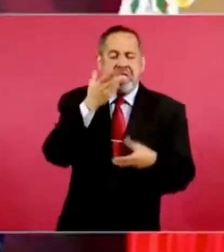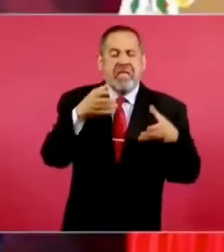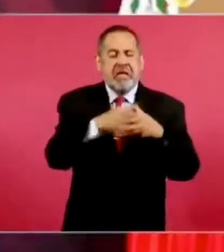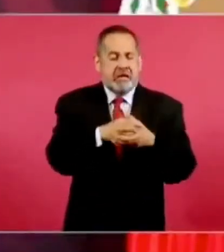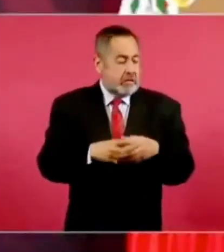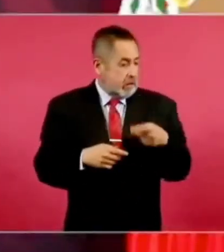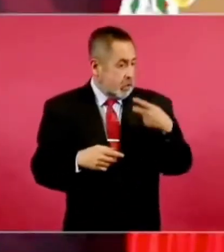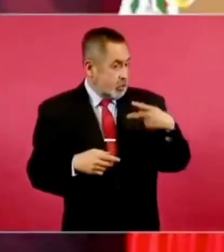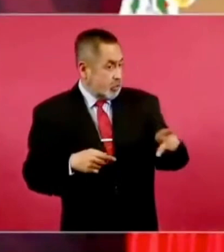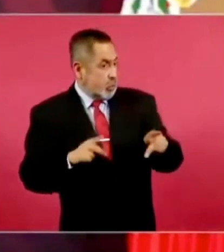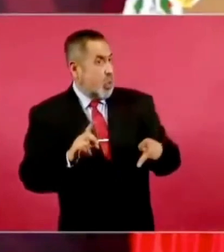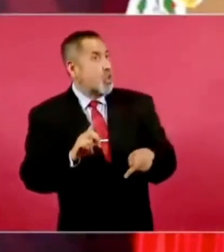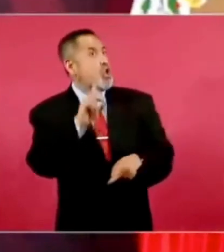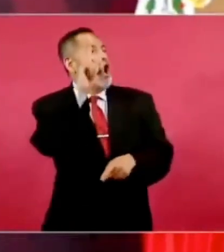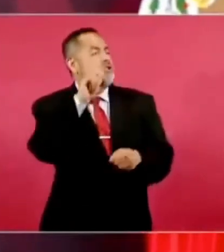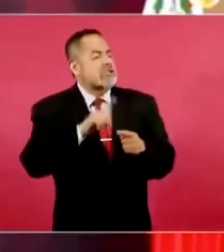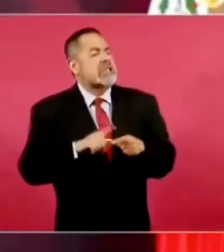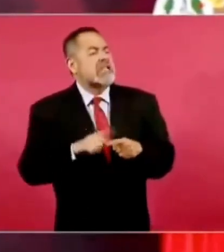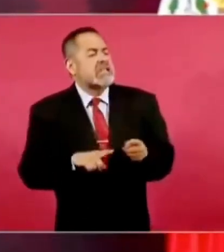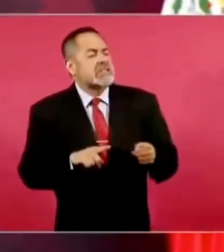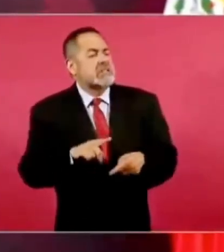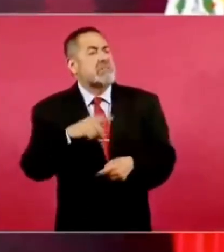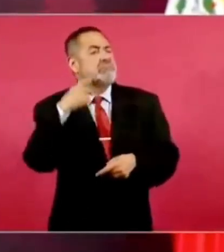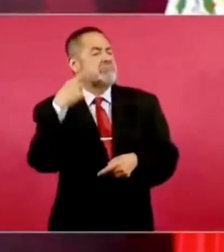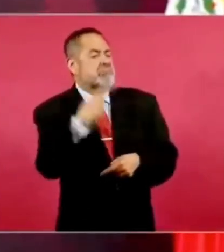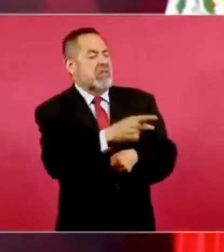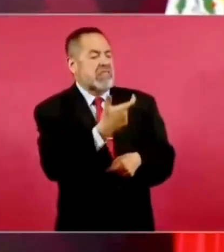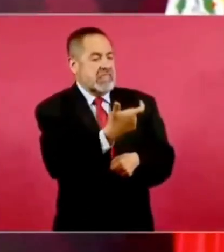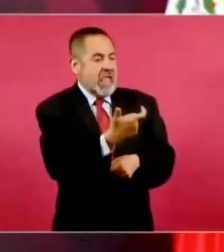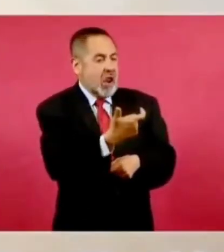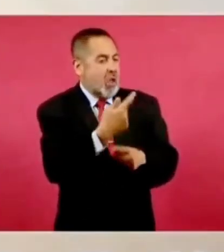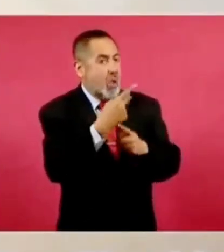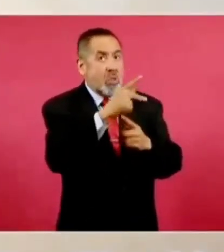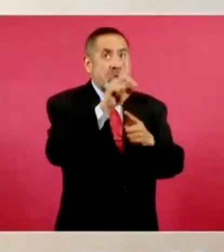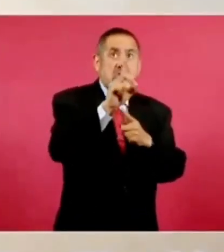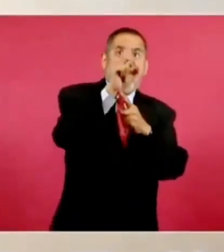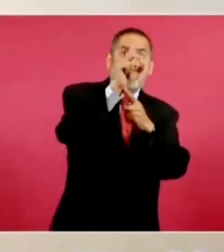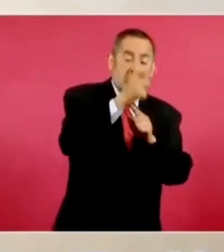Su Dios es el dinero.